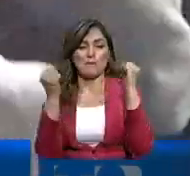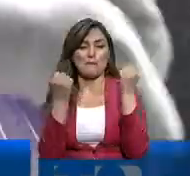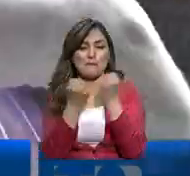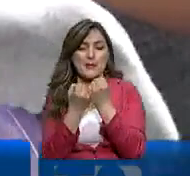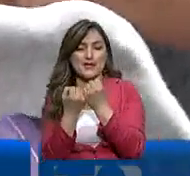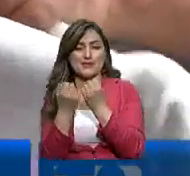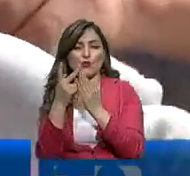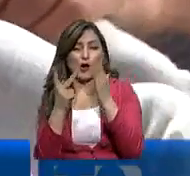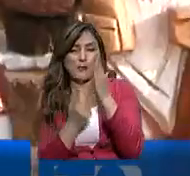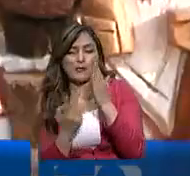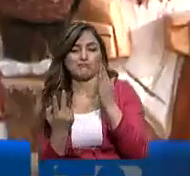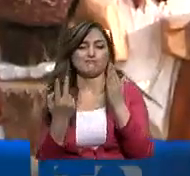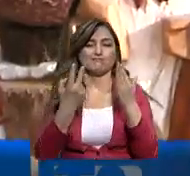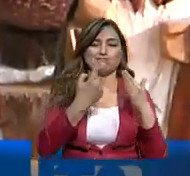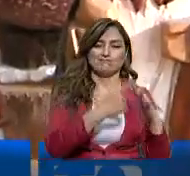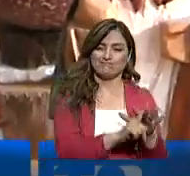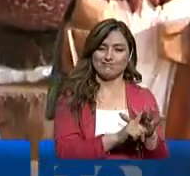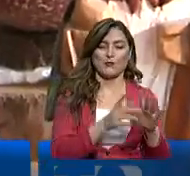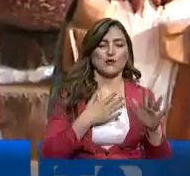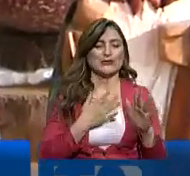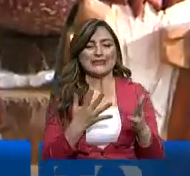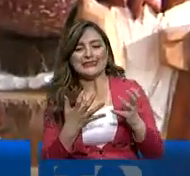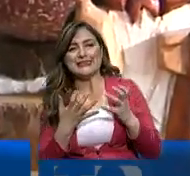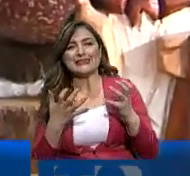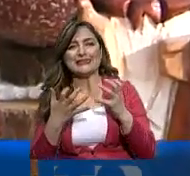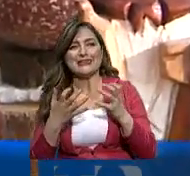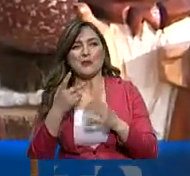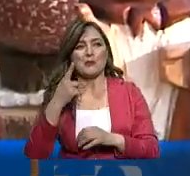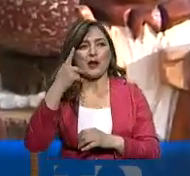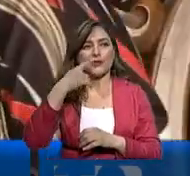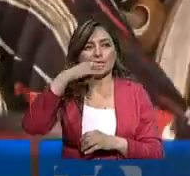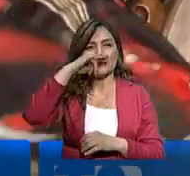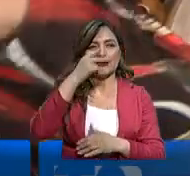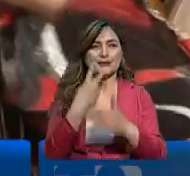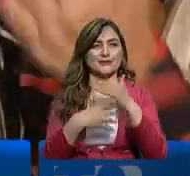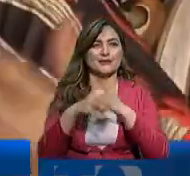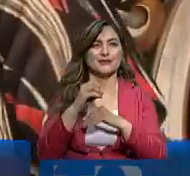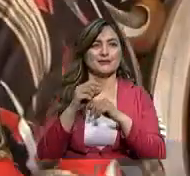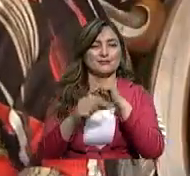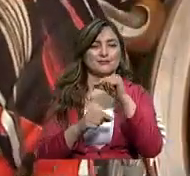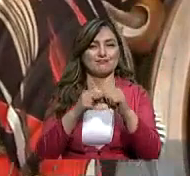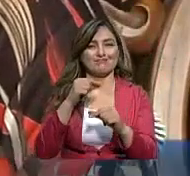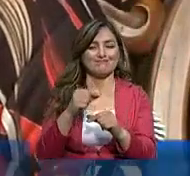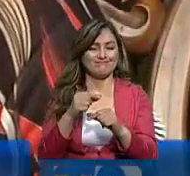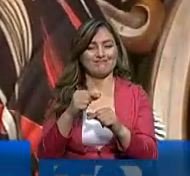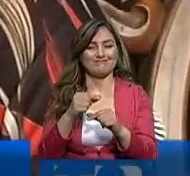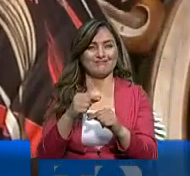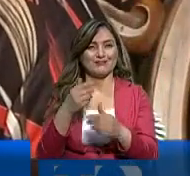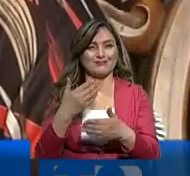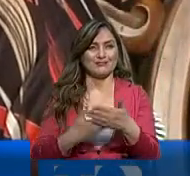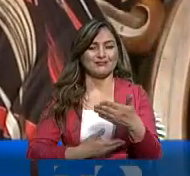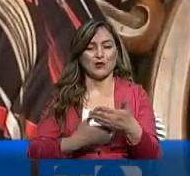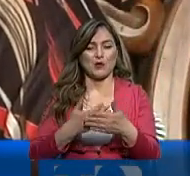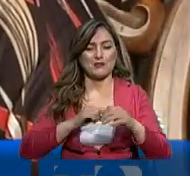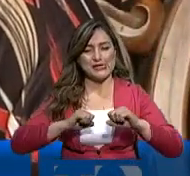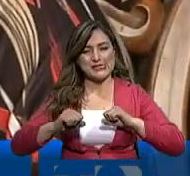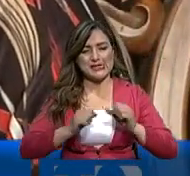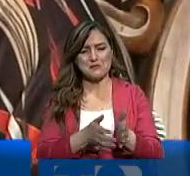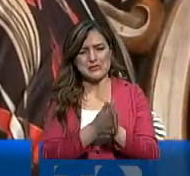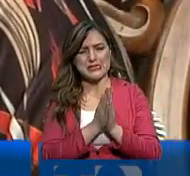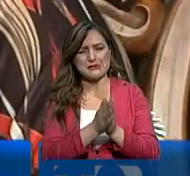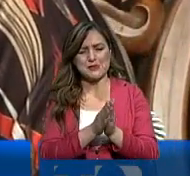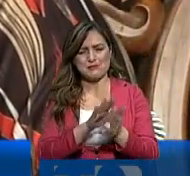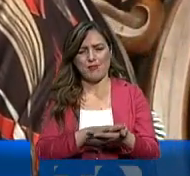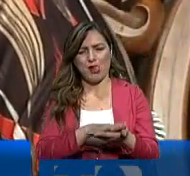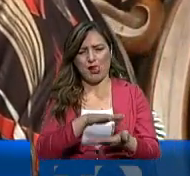y social con la ilusión de convertirse en padres de corazón de algún pequeño poco a poco se iban acumulando los documentos que nos iban solicitando